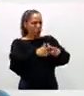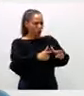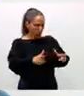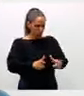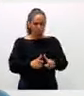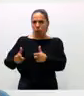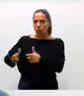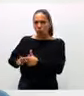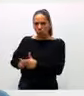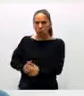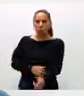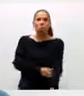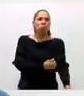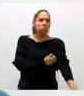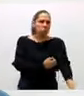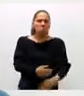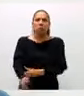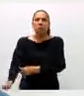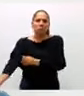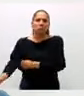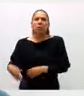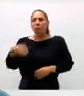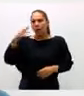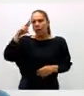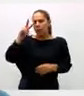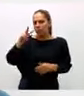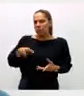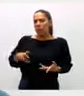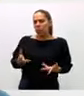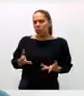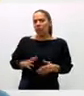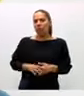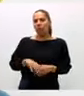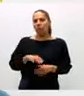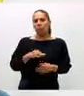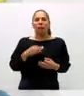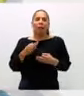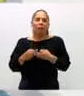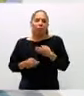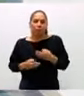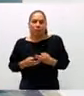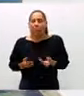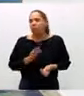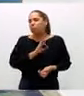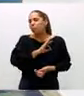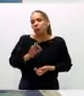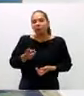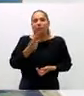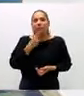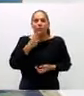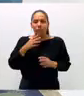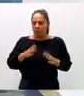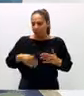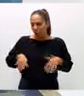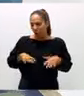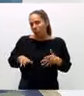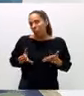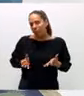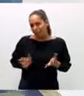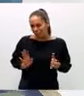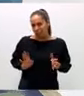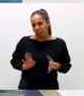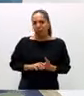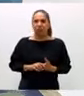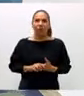establecer turnos para el uso de la computadora y de otros materiales. Obviamente que en la vida real el caso no es así